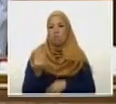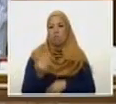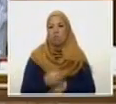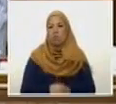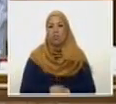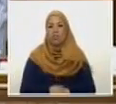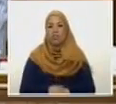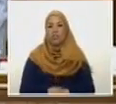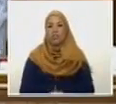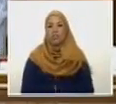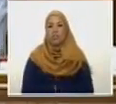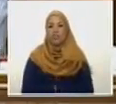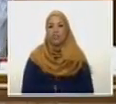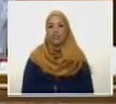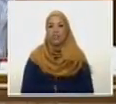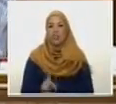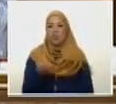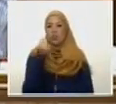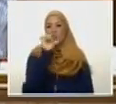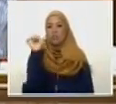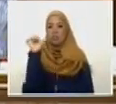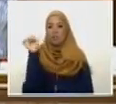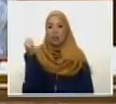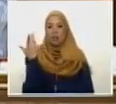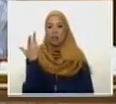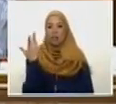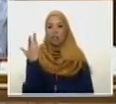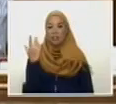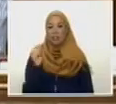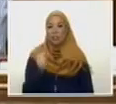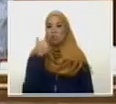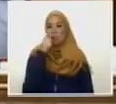Sesión solemne. Una semana de sesión solemne.